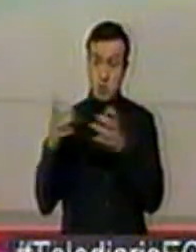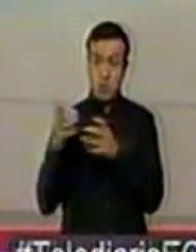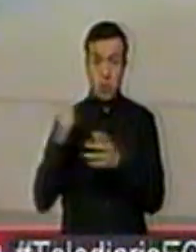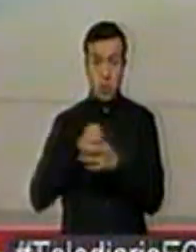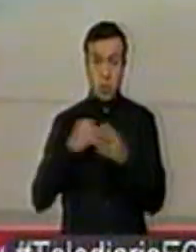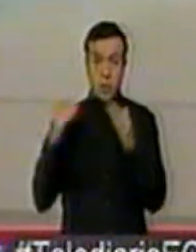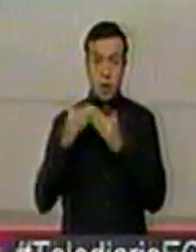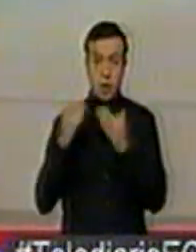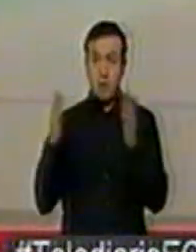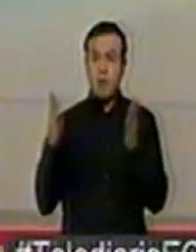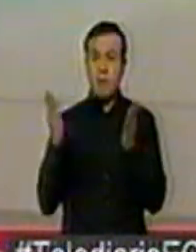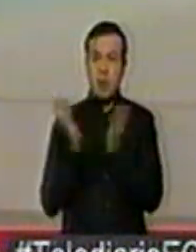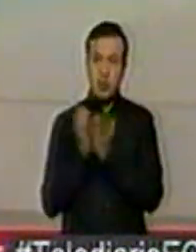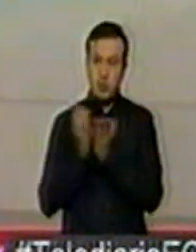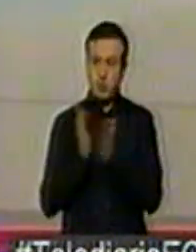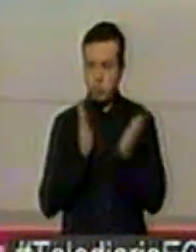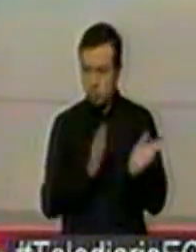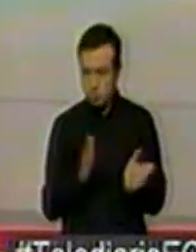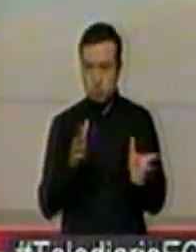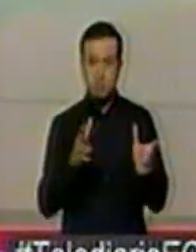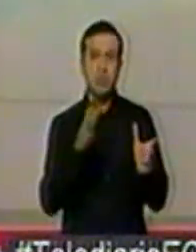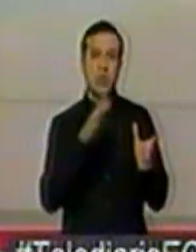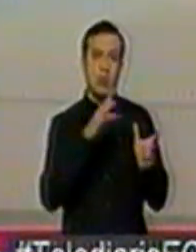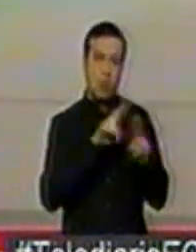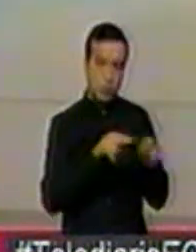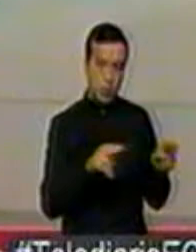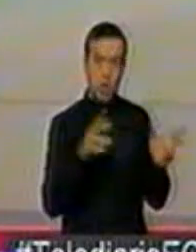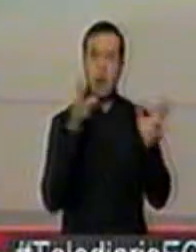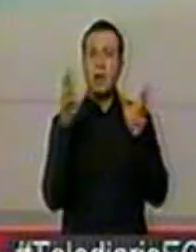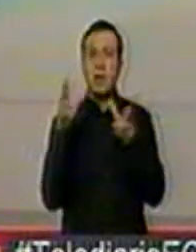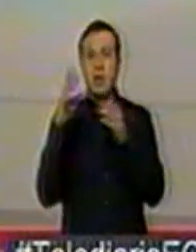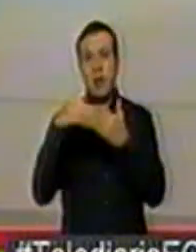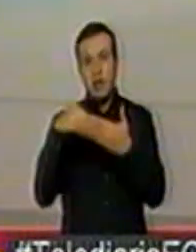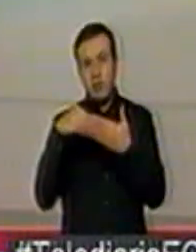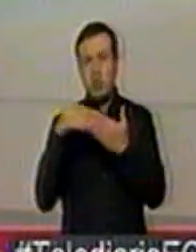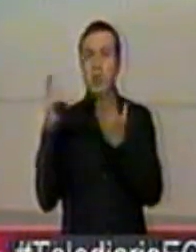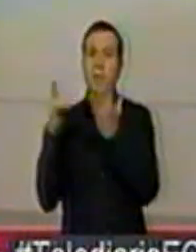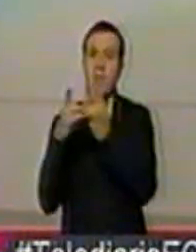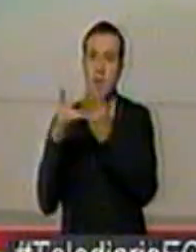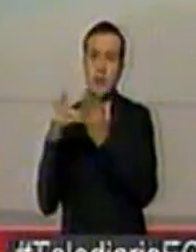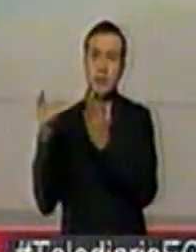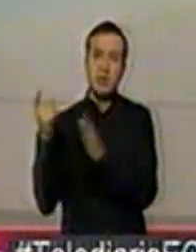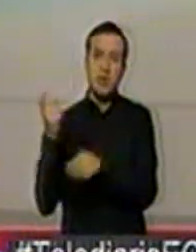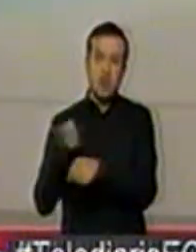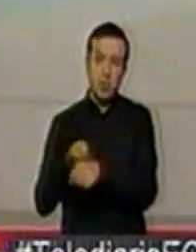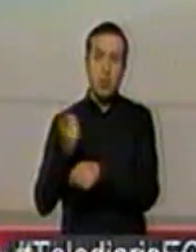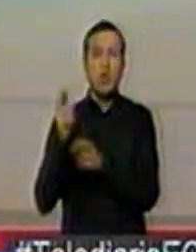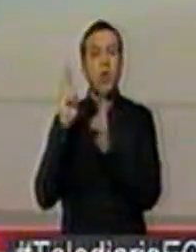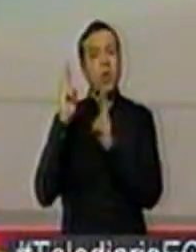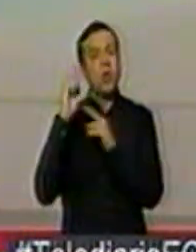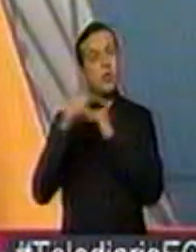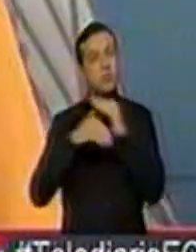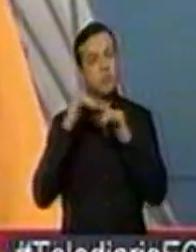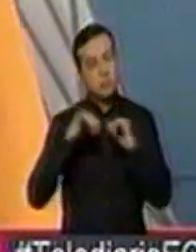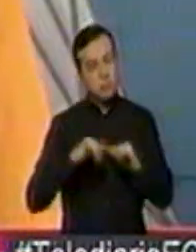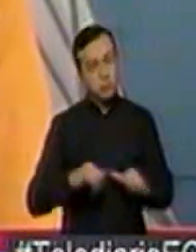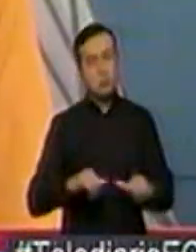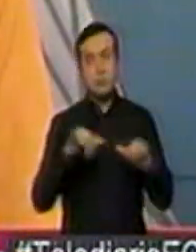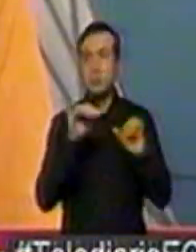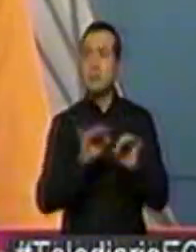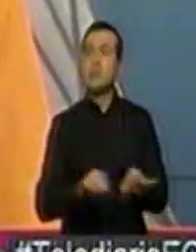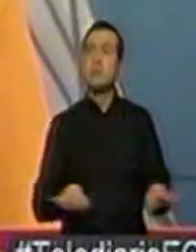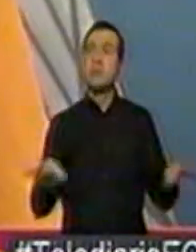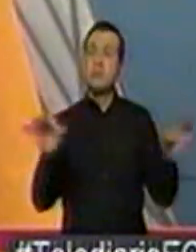clasifica la basura en orgánica en cartón en plástico y en vidrio ojalá podemos avanzar en esto